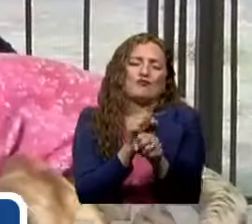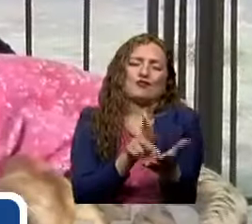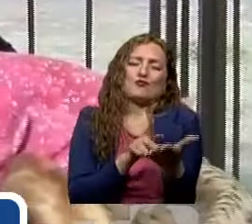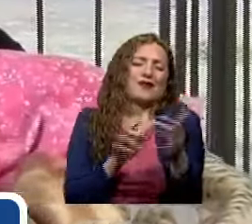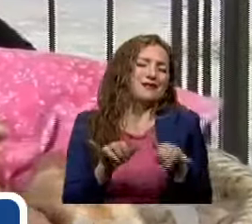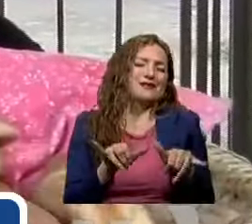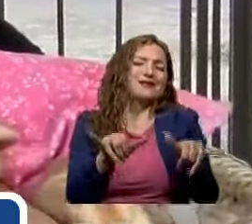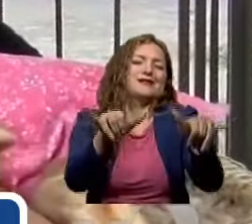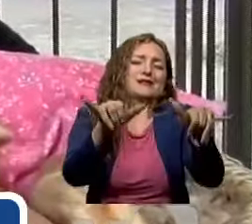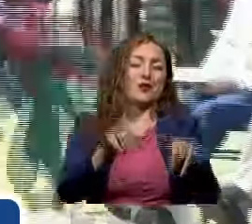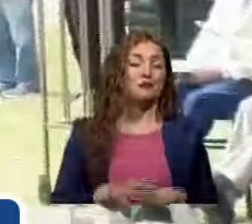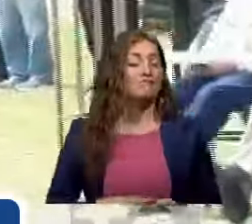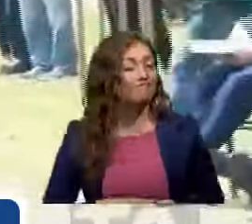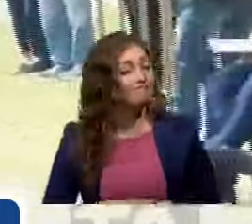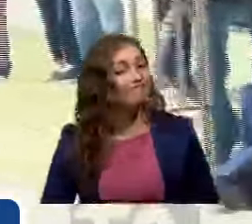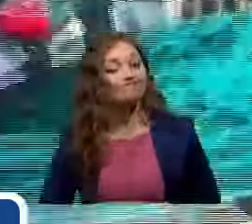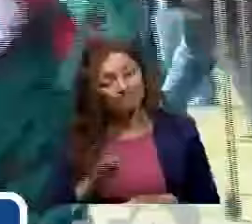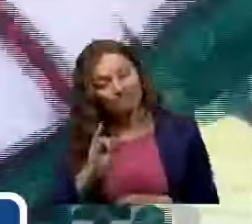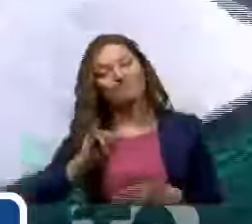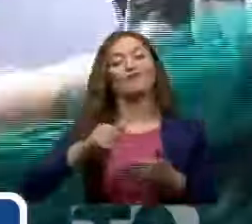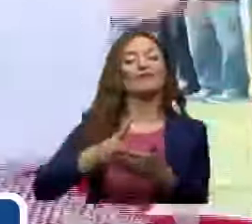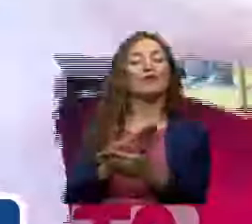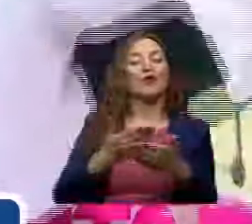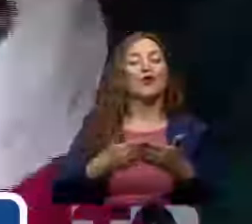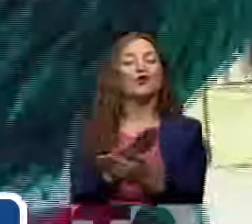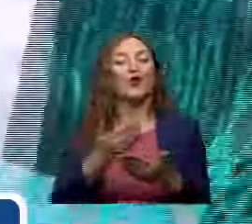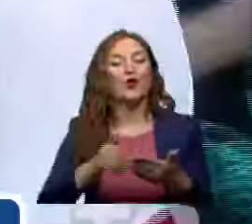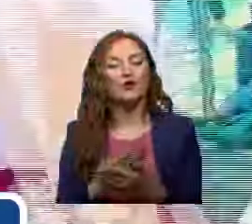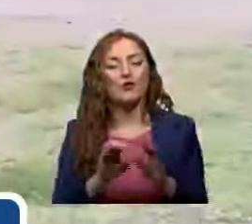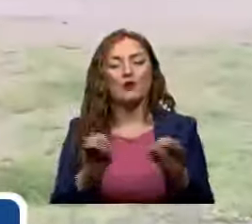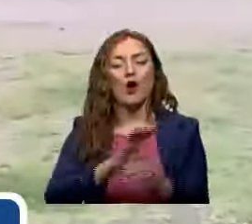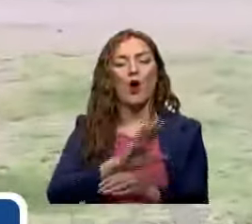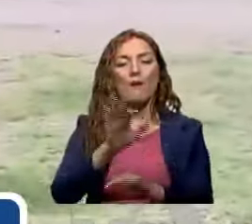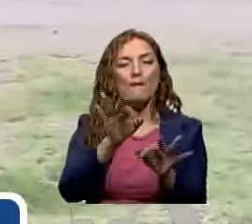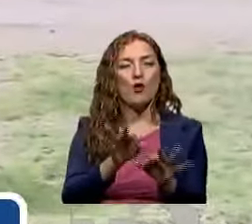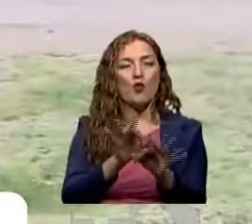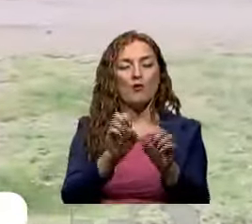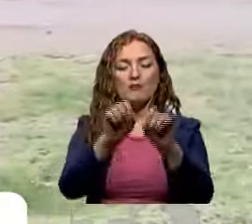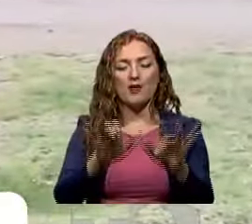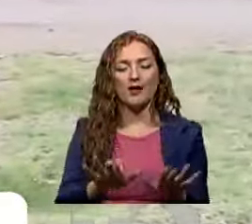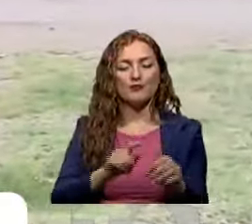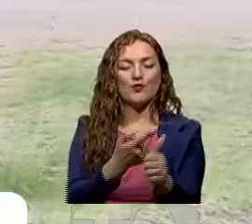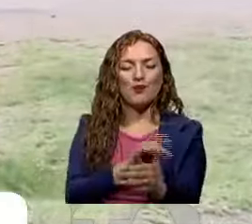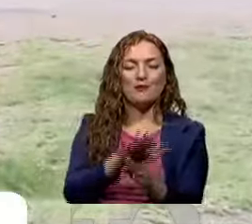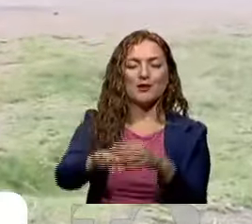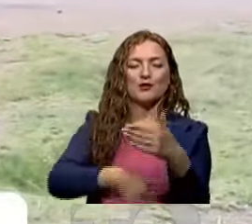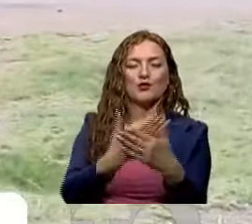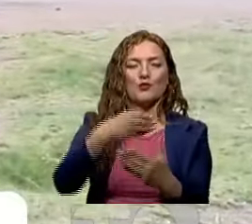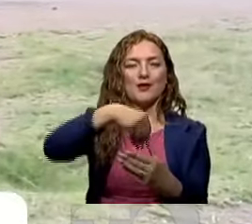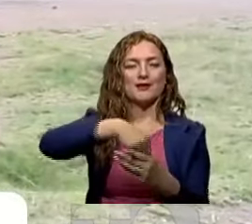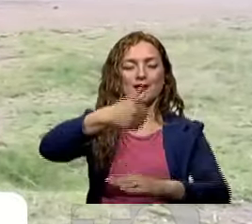y tradiciones son motivo para la renovación de este importante título. Invitar primero a los de aquí, a